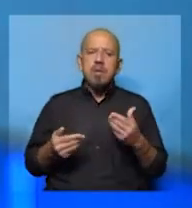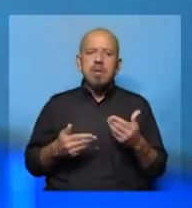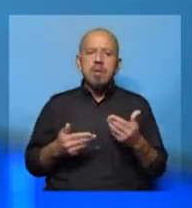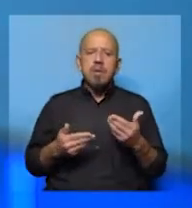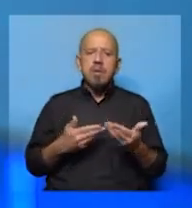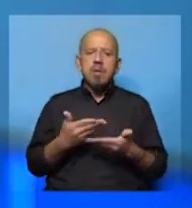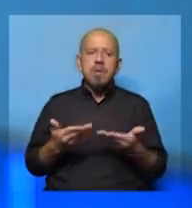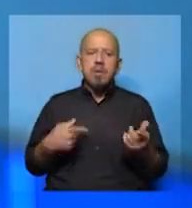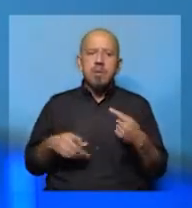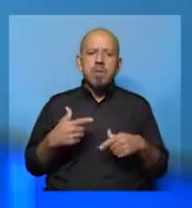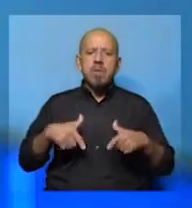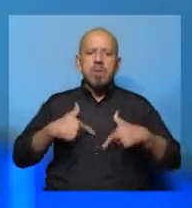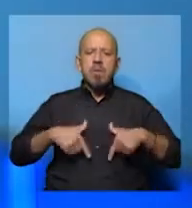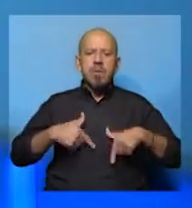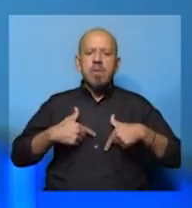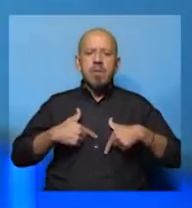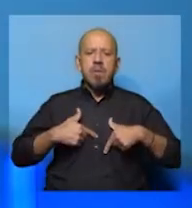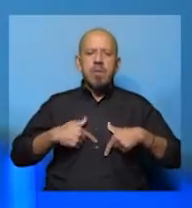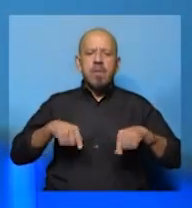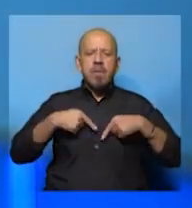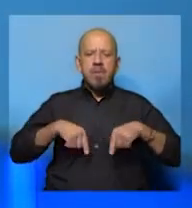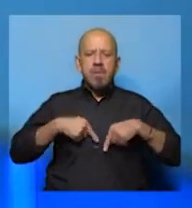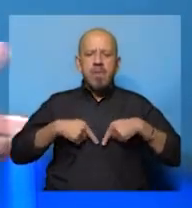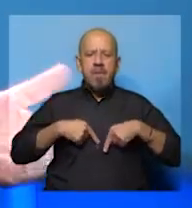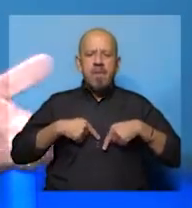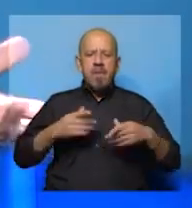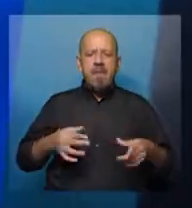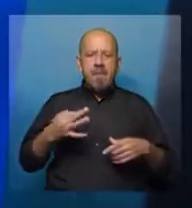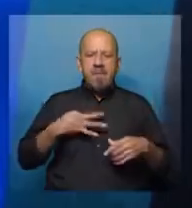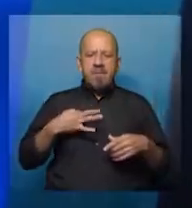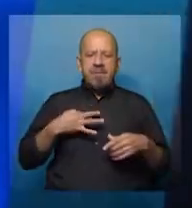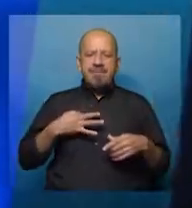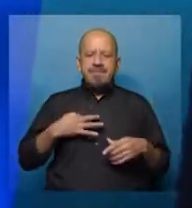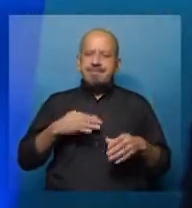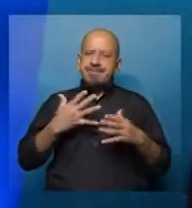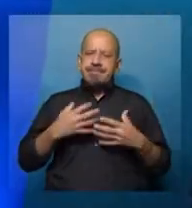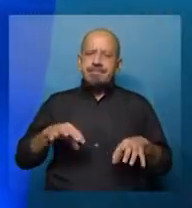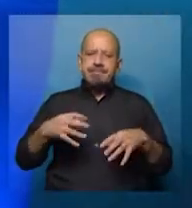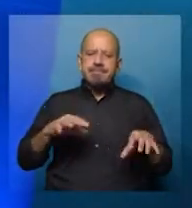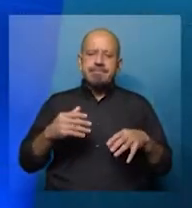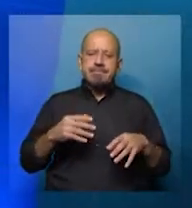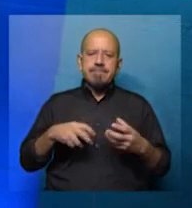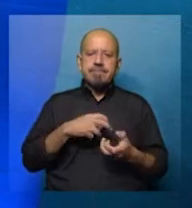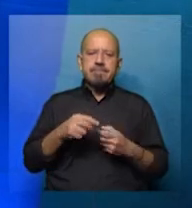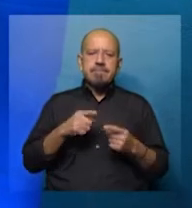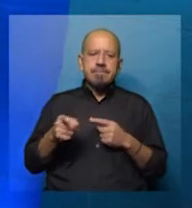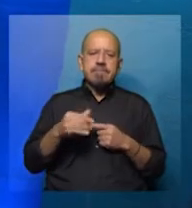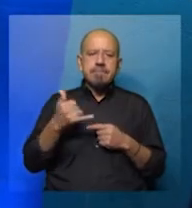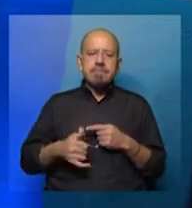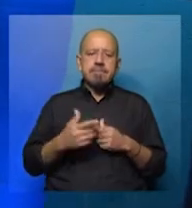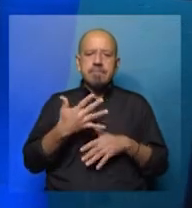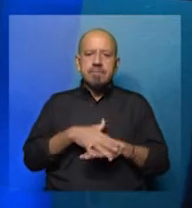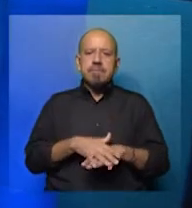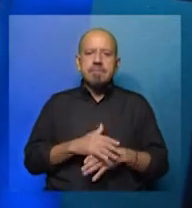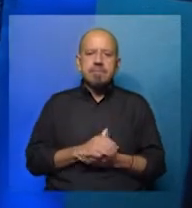están con los ministerios las intendencias porque la vida no es compartimentada es compleja y ella tiene esa capacidad para